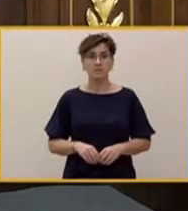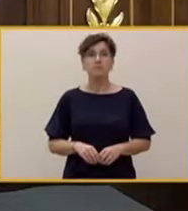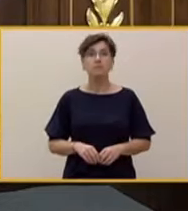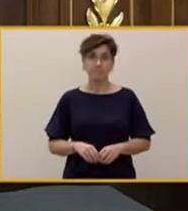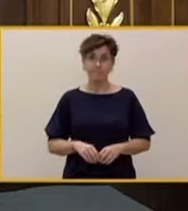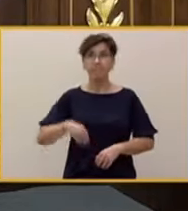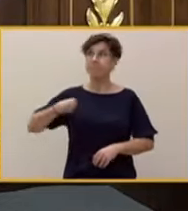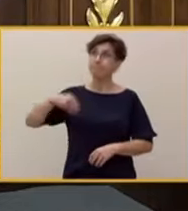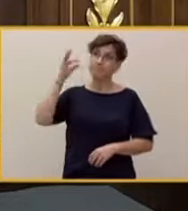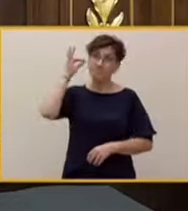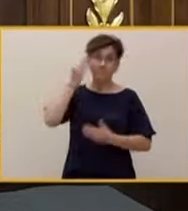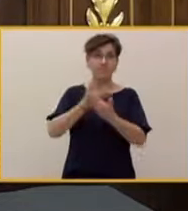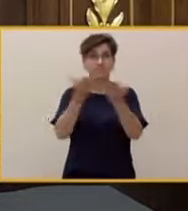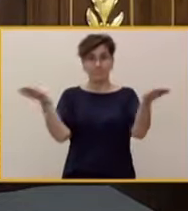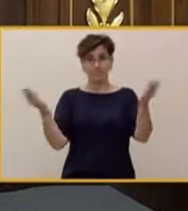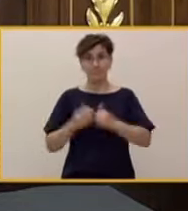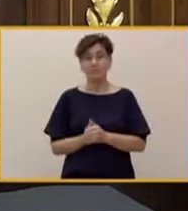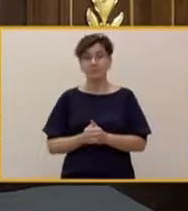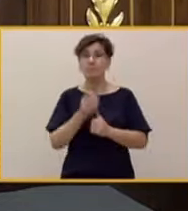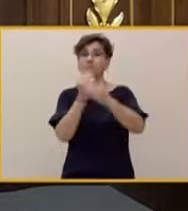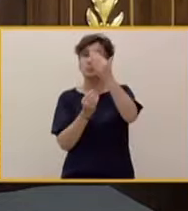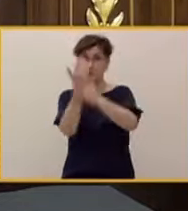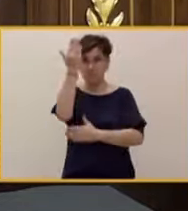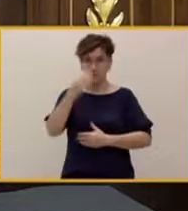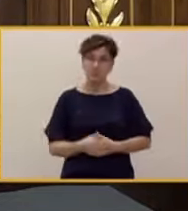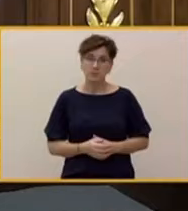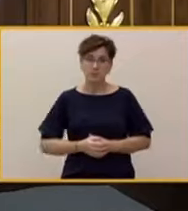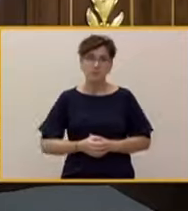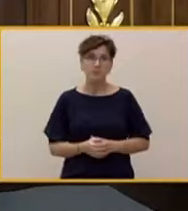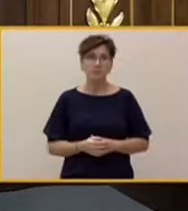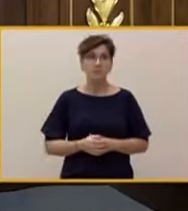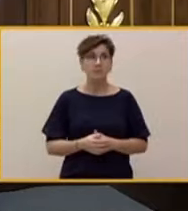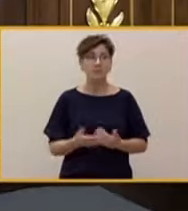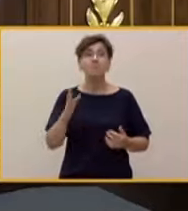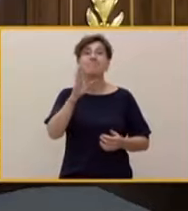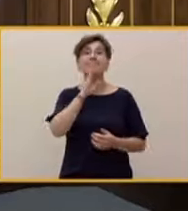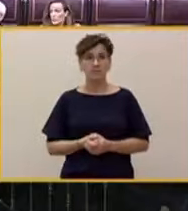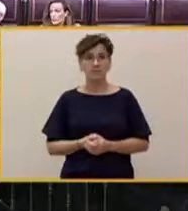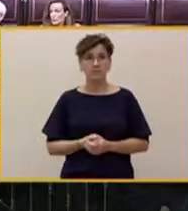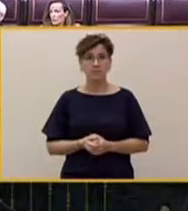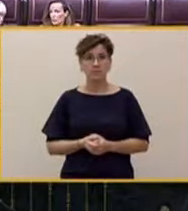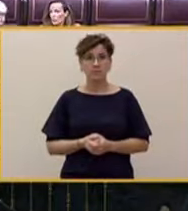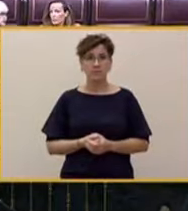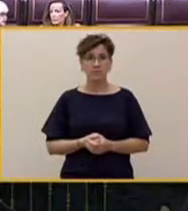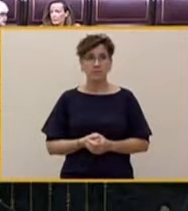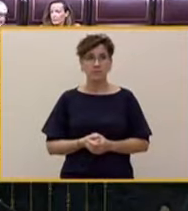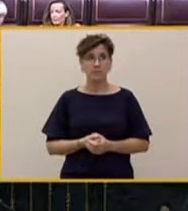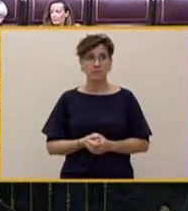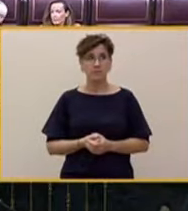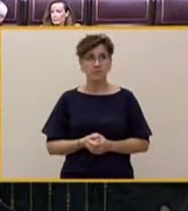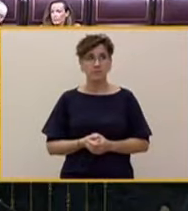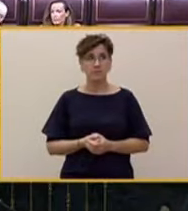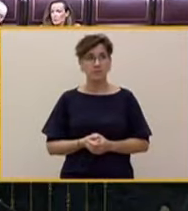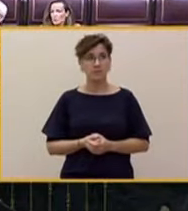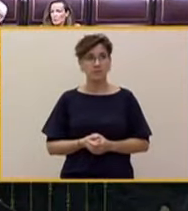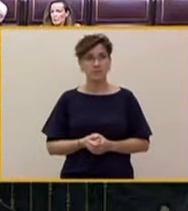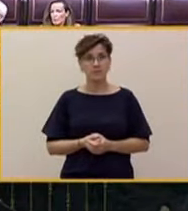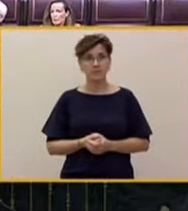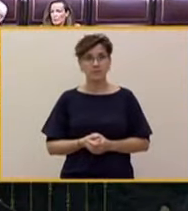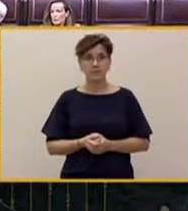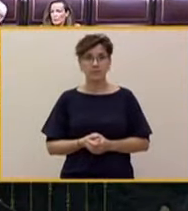haces de hotel especial en hotel especial. Si fuera por la calle, tampoco tiene que ir muy lejos. Se puede ir a cualquier pueblo de la